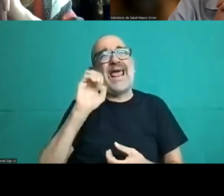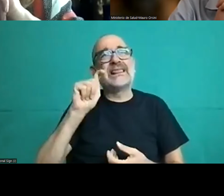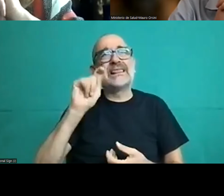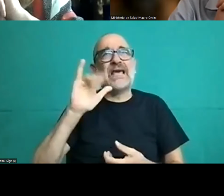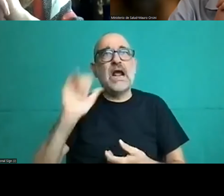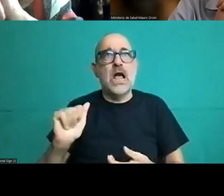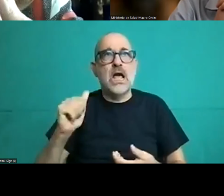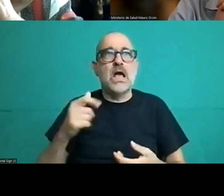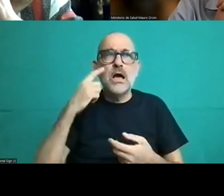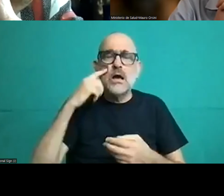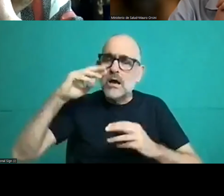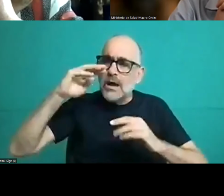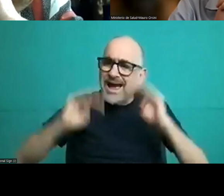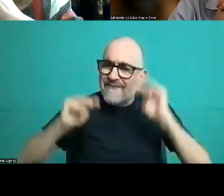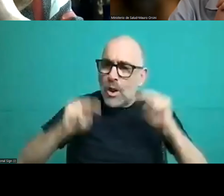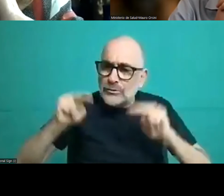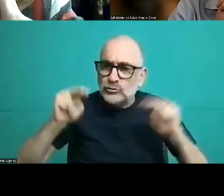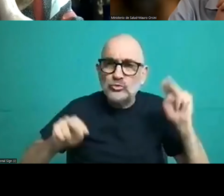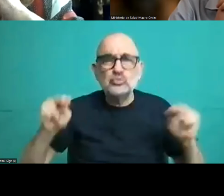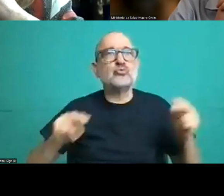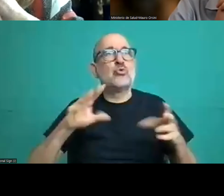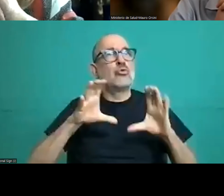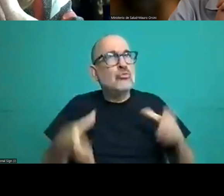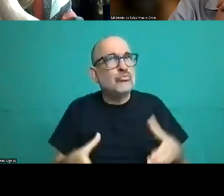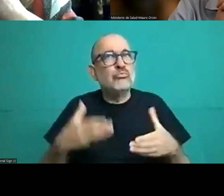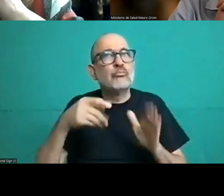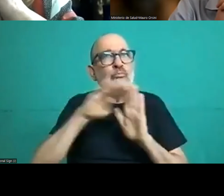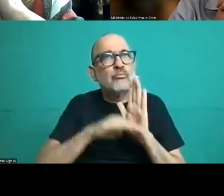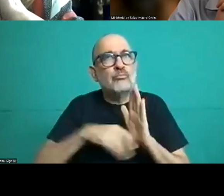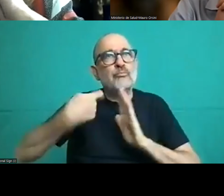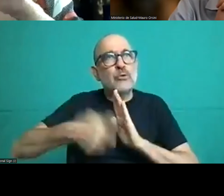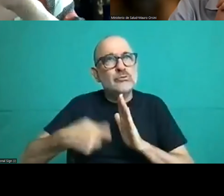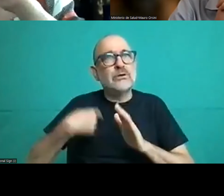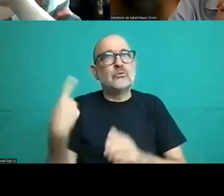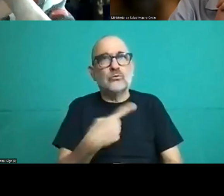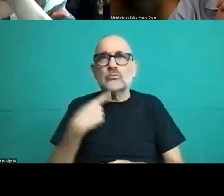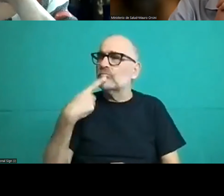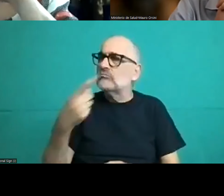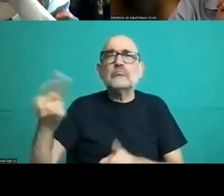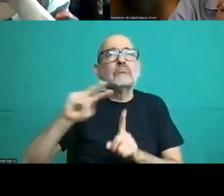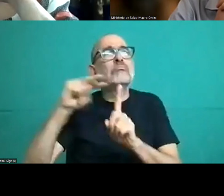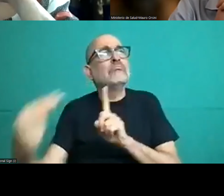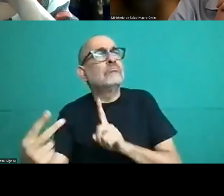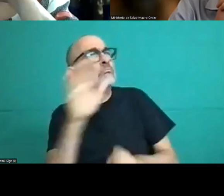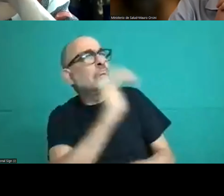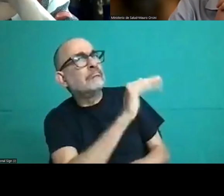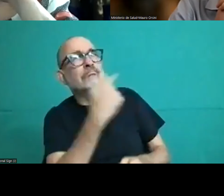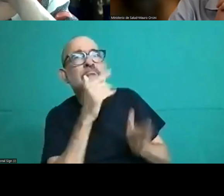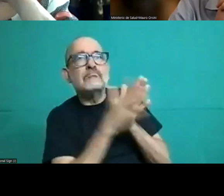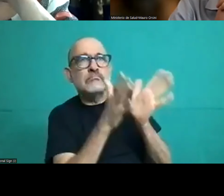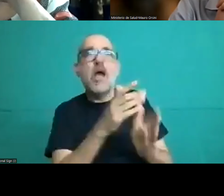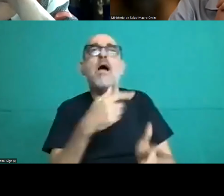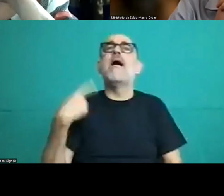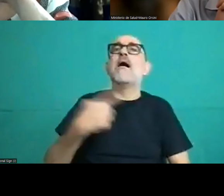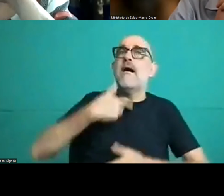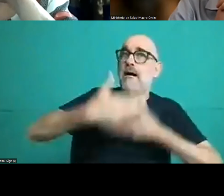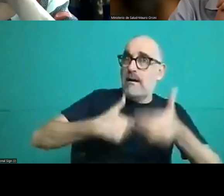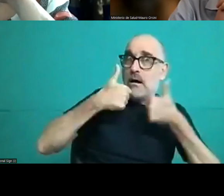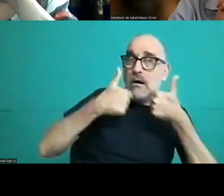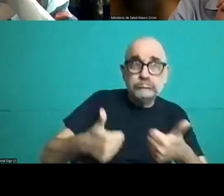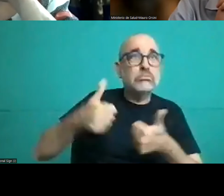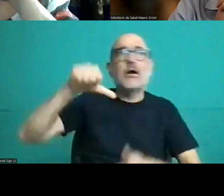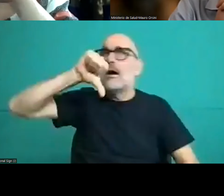sus preocupaciones si ellos estuvieran siendo observados o parte de la investigación. Yo creo